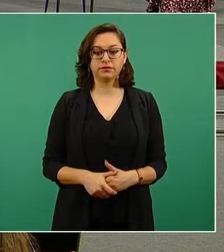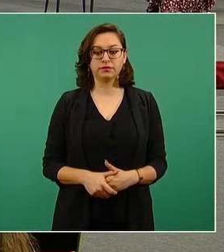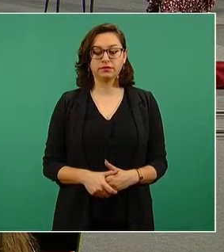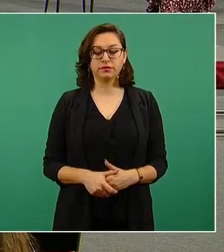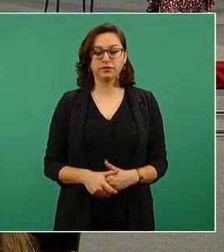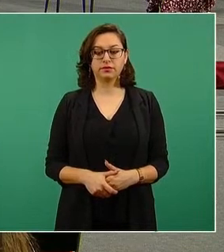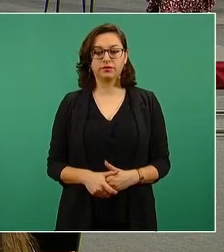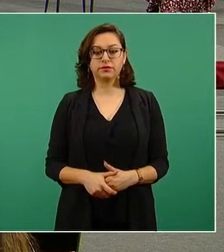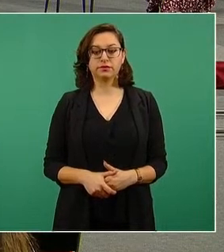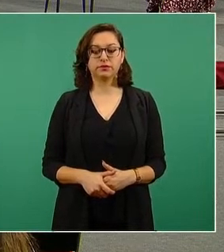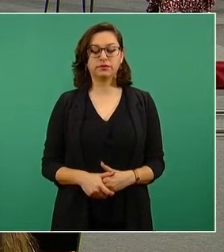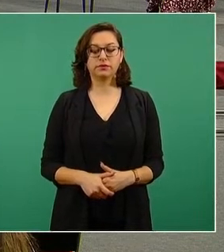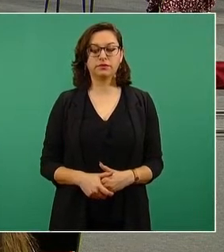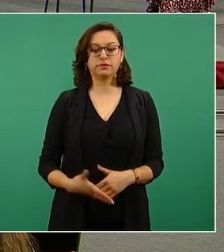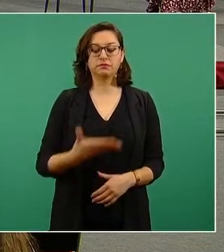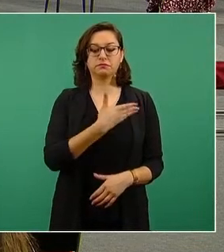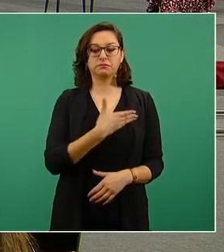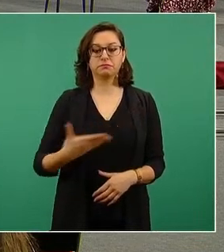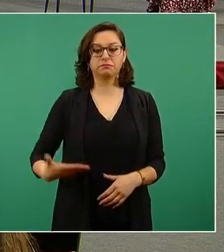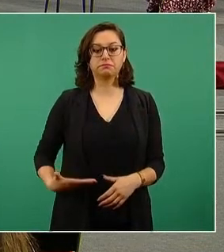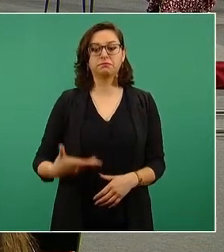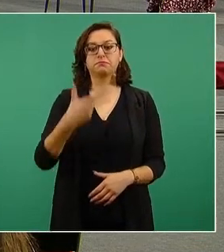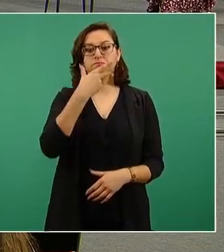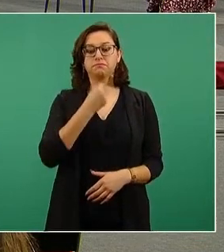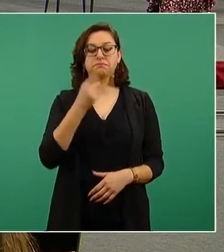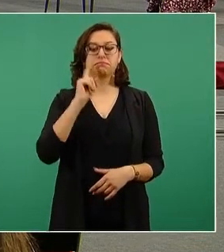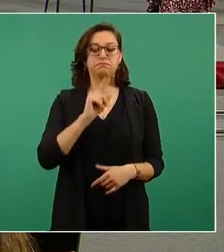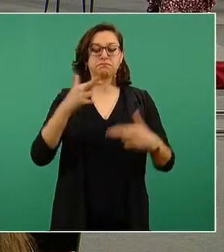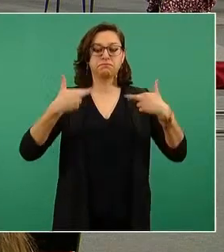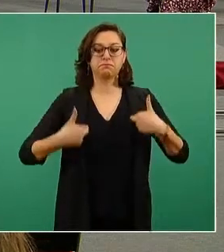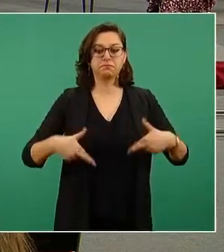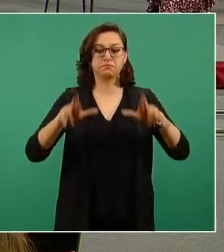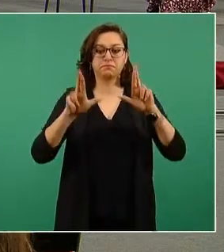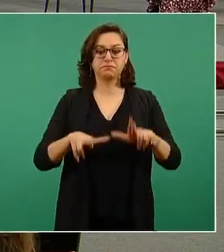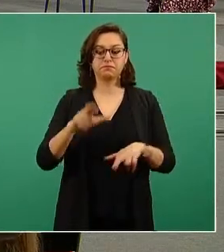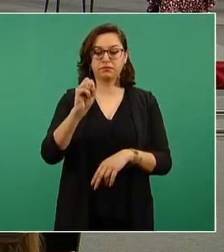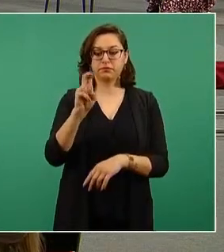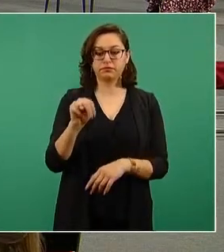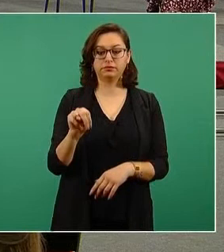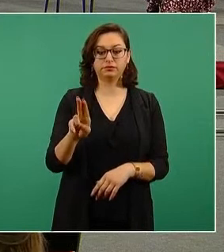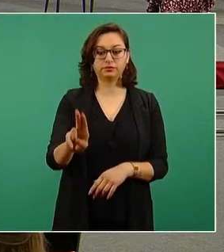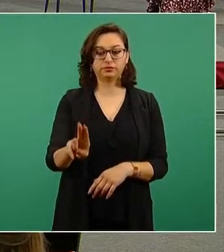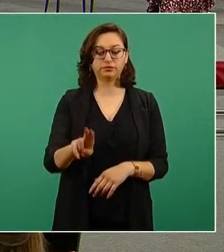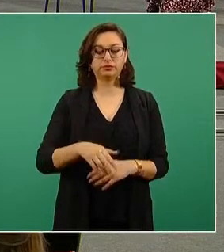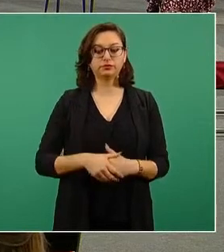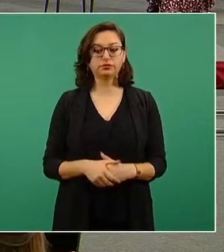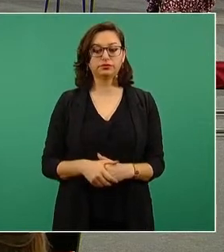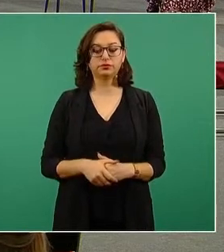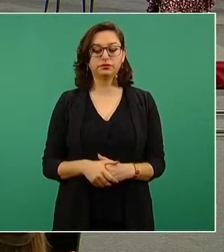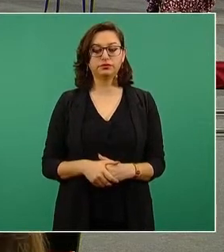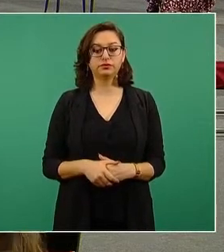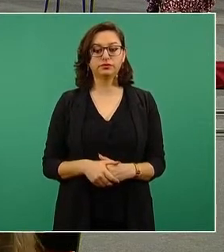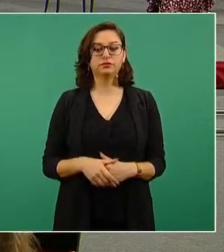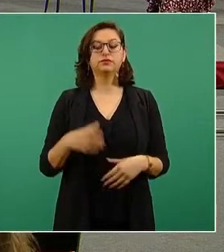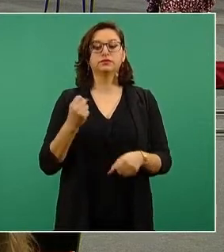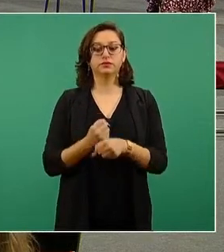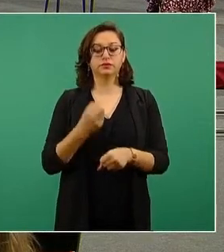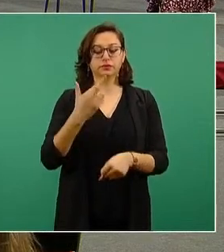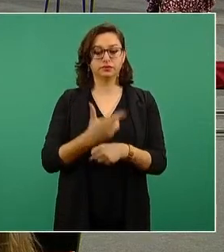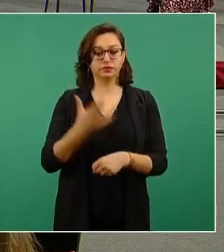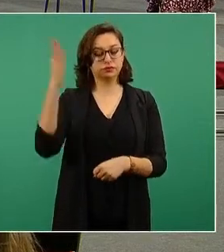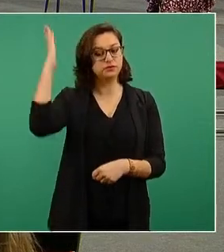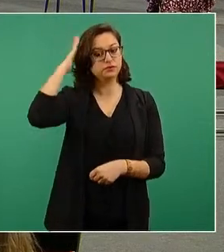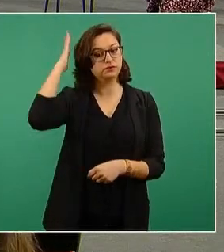Señores presidentes, señoras y señores representantes de la Organización de Naciones Unidas, señor secretario